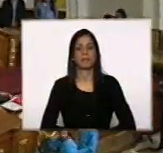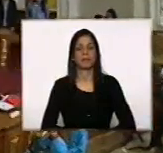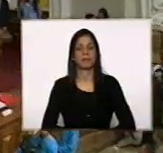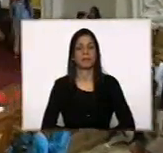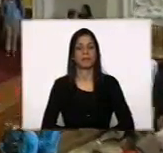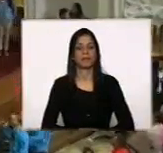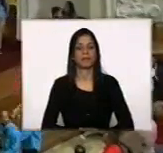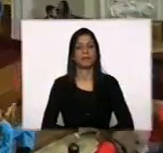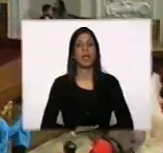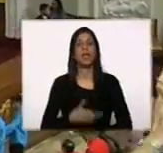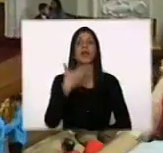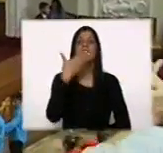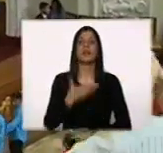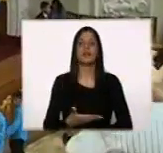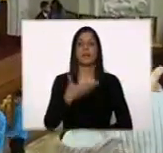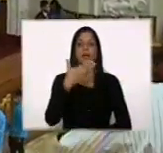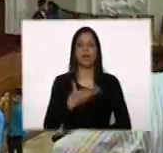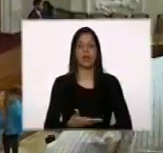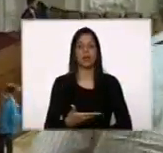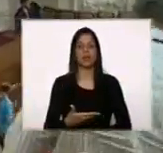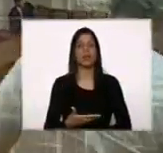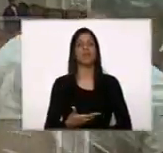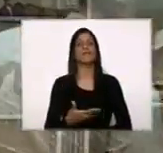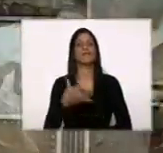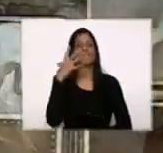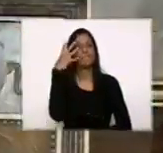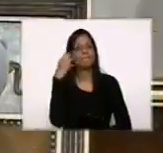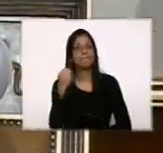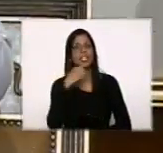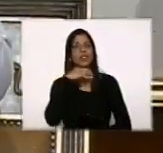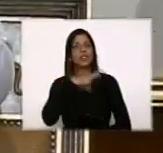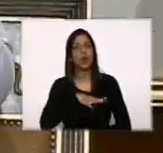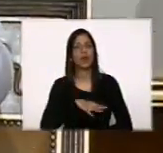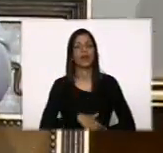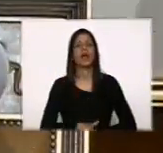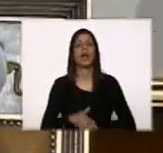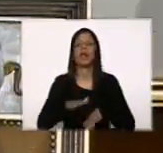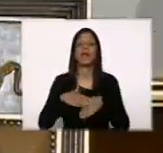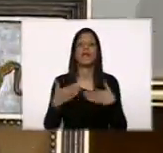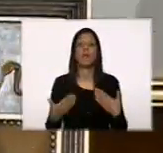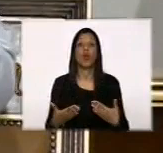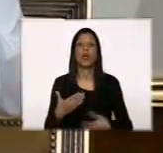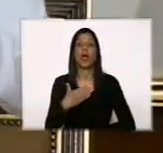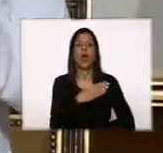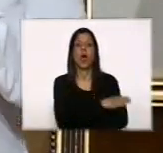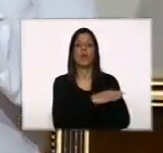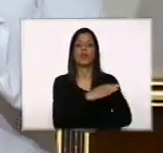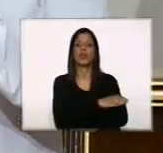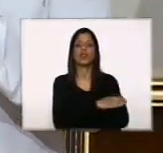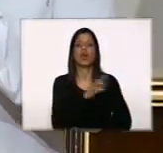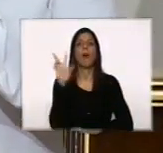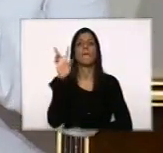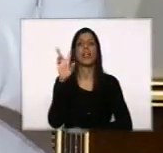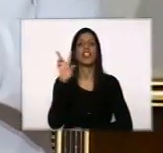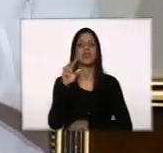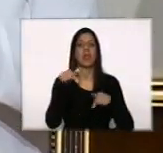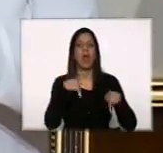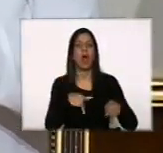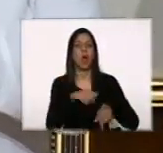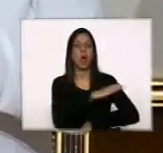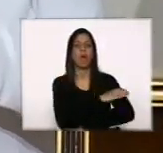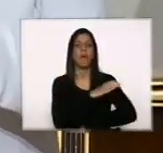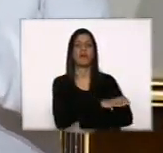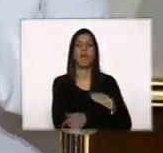Es importante la lectura correcta de la historia, porque esa derecha venezolana, hoy debilitada